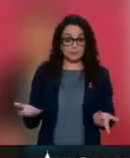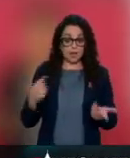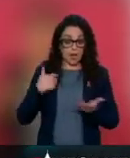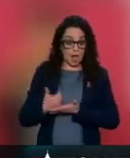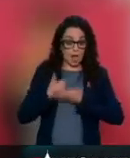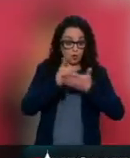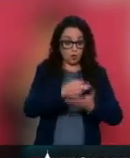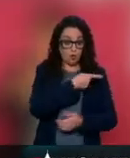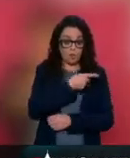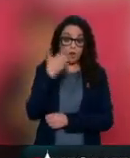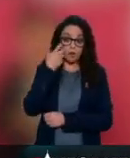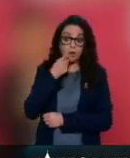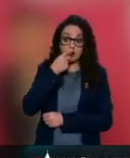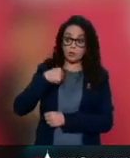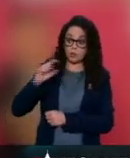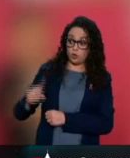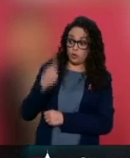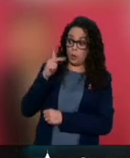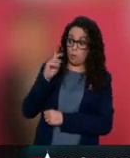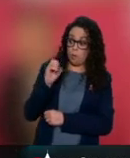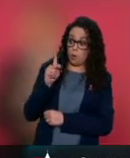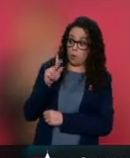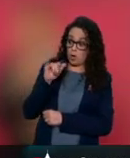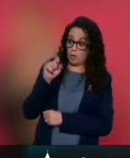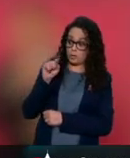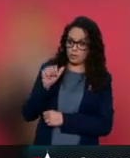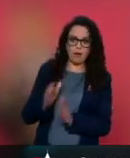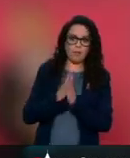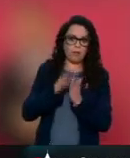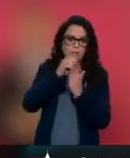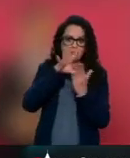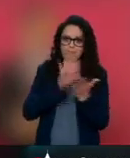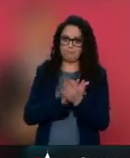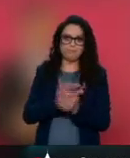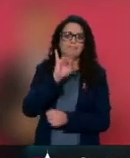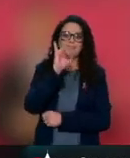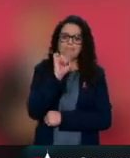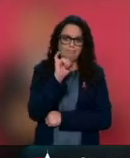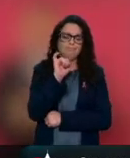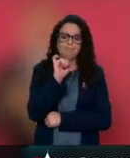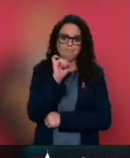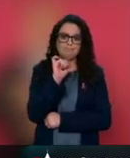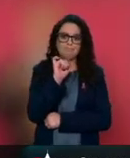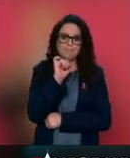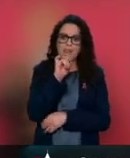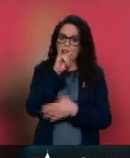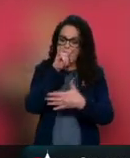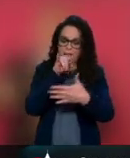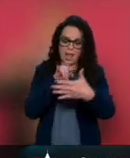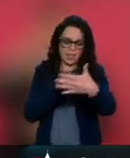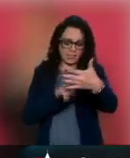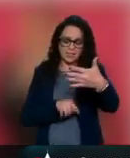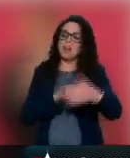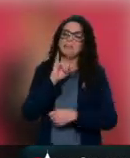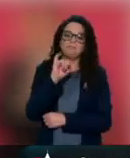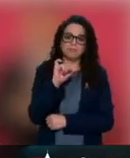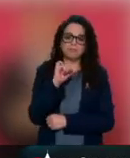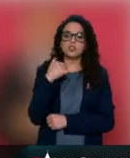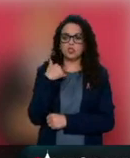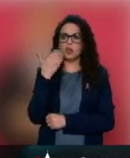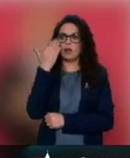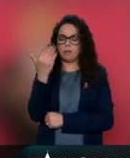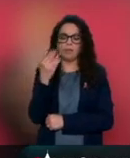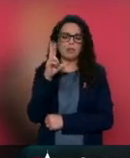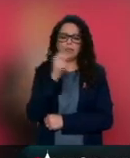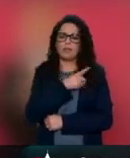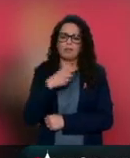populista, que me apunten en la lista, y yo les pido a todos que no nos enojemos